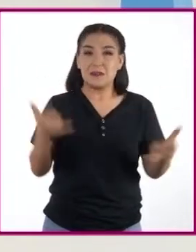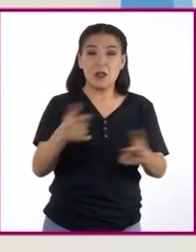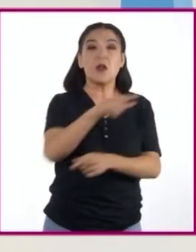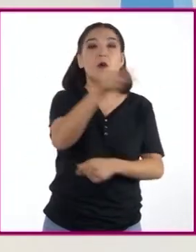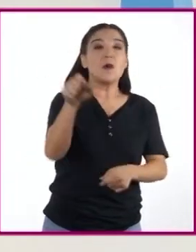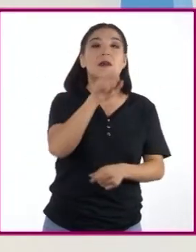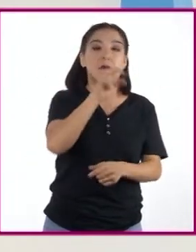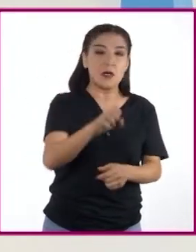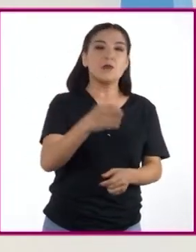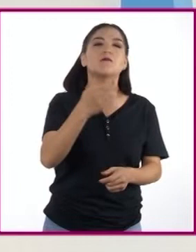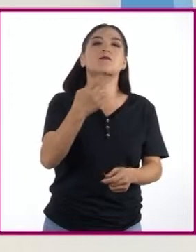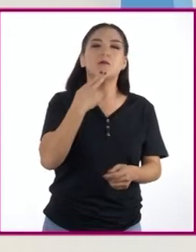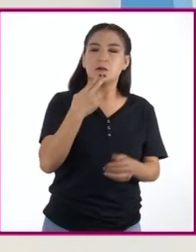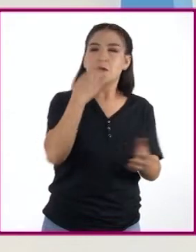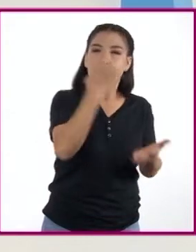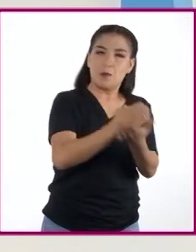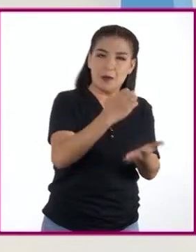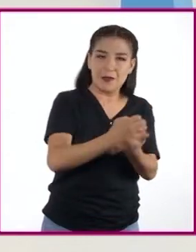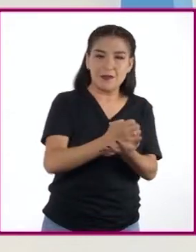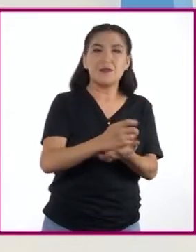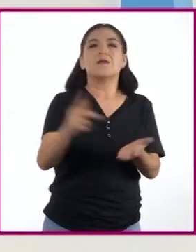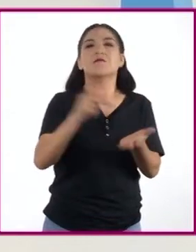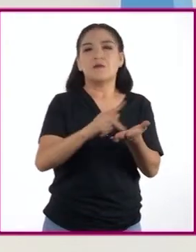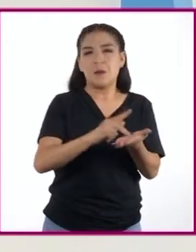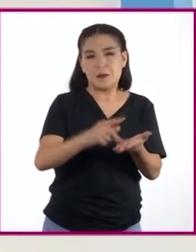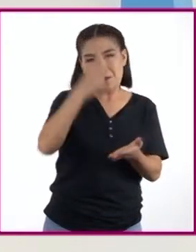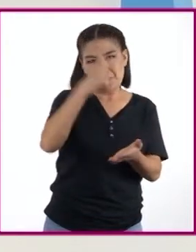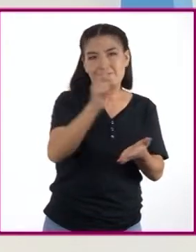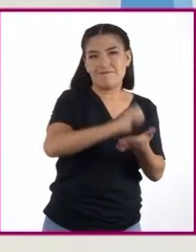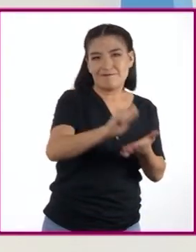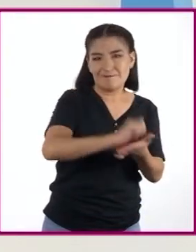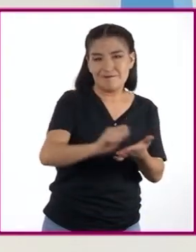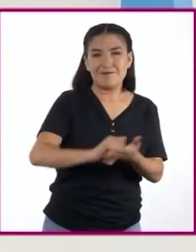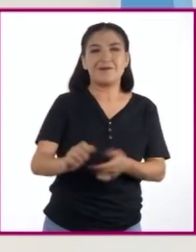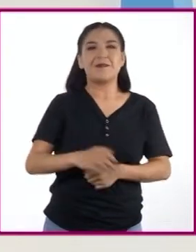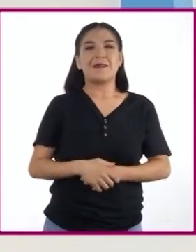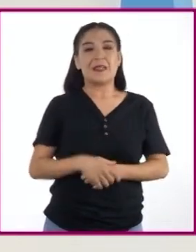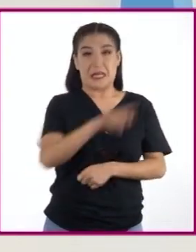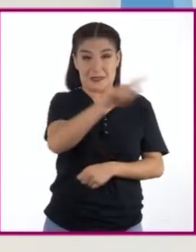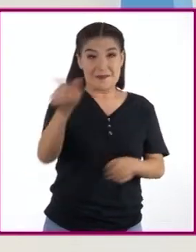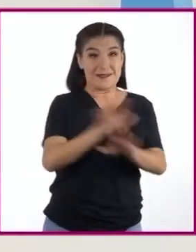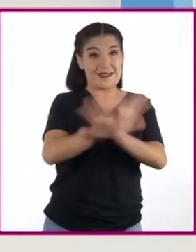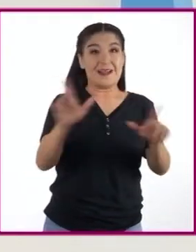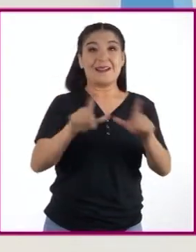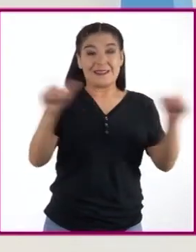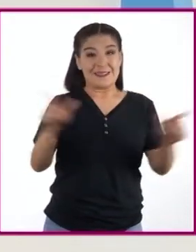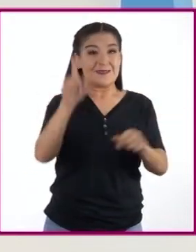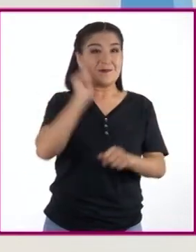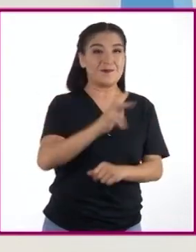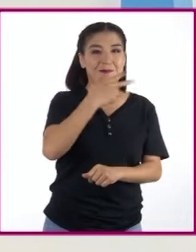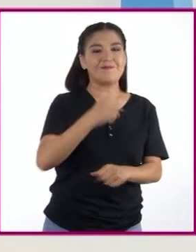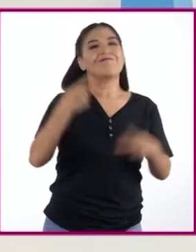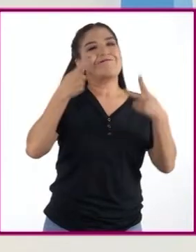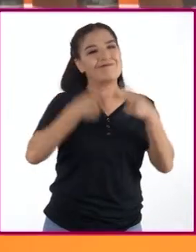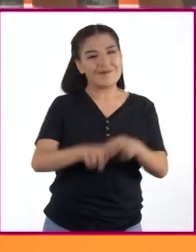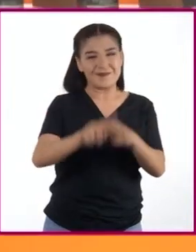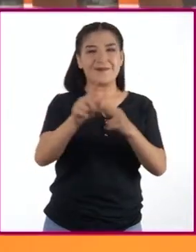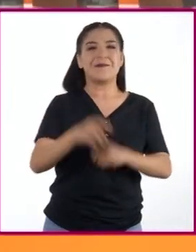mano su cuaderno y bolígrafos para hacer anotaciones. Si ya están listas y listos,